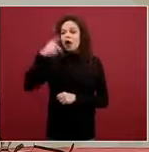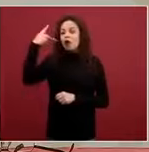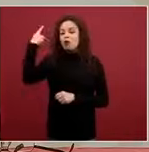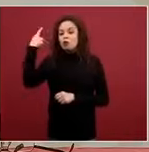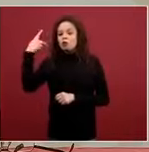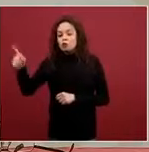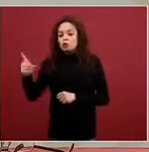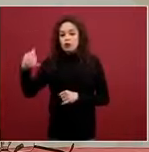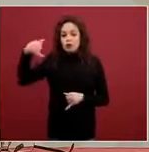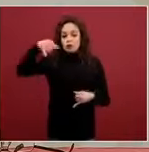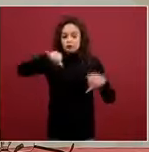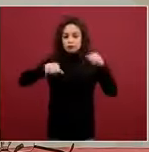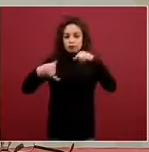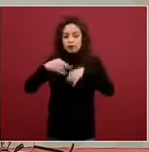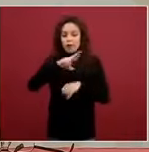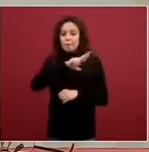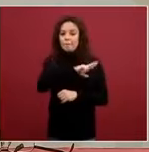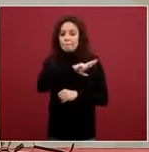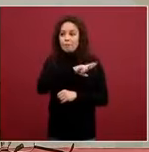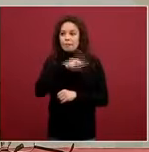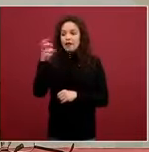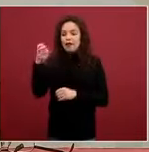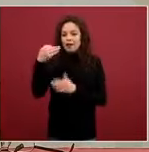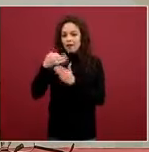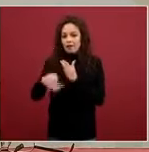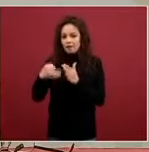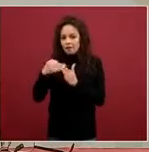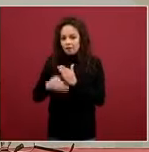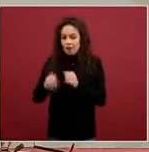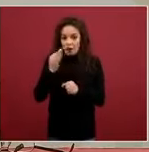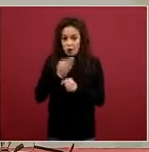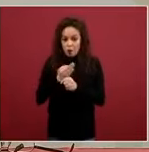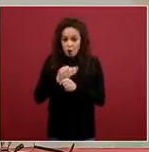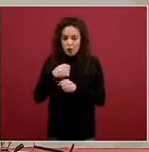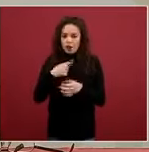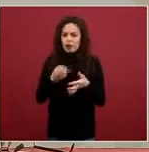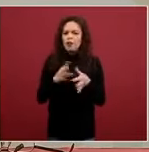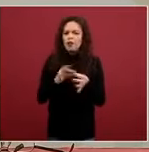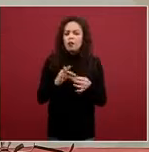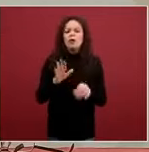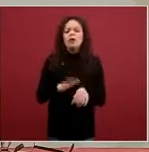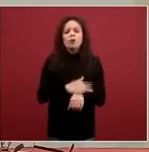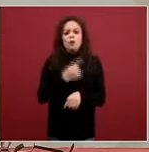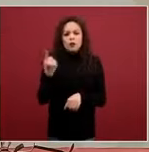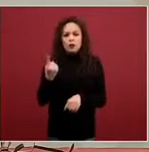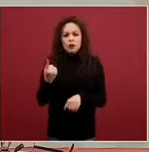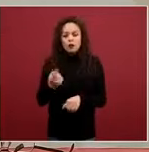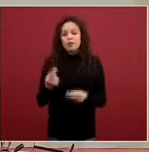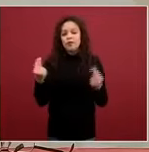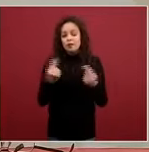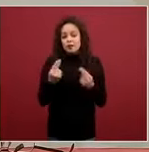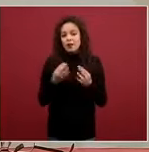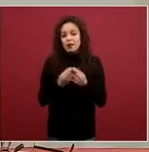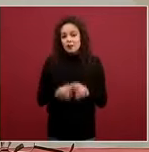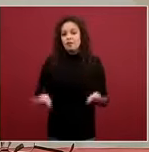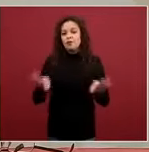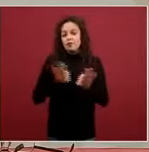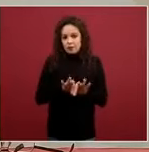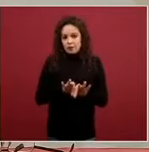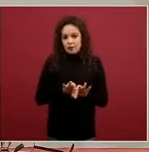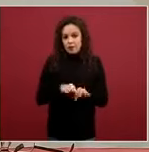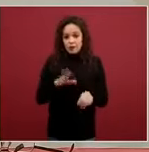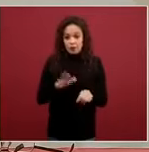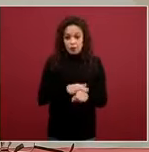traigo a colación hoy, aparte de porque es oportuno y justo hacer la aclaración, porque esto es parte también